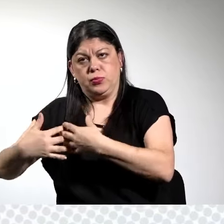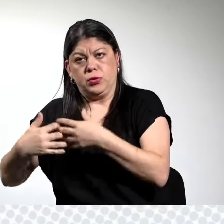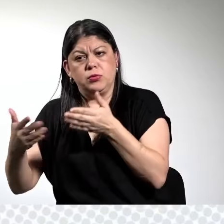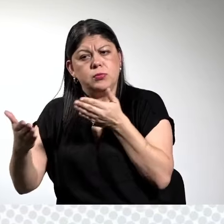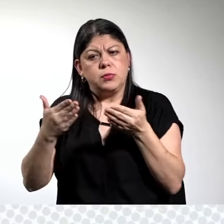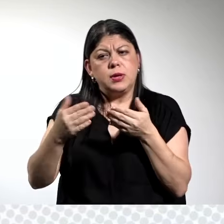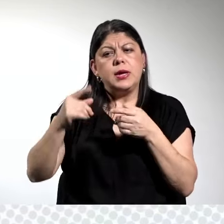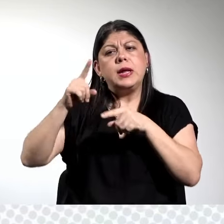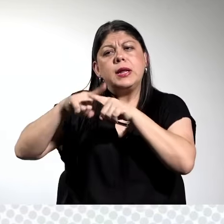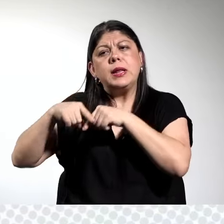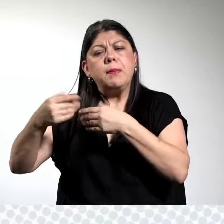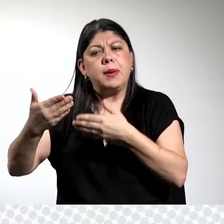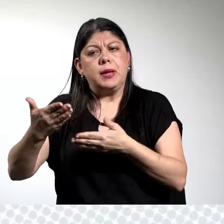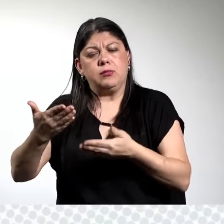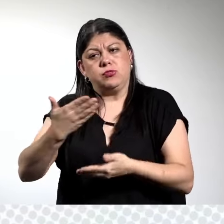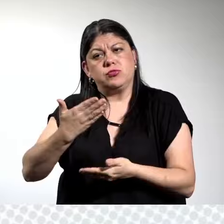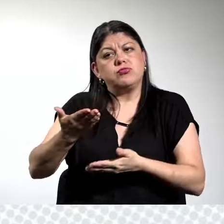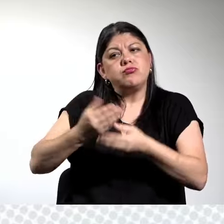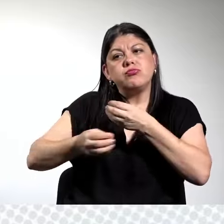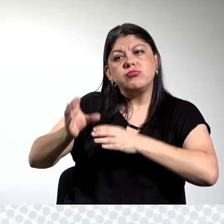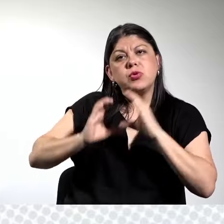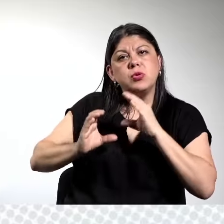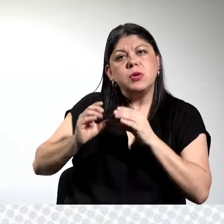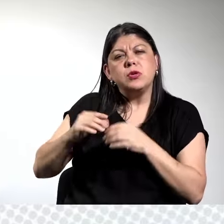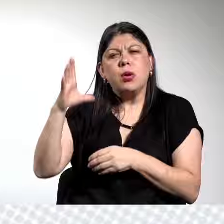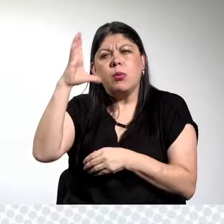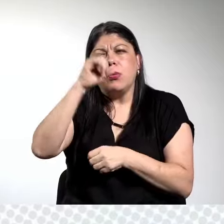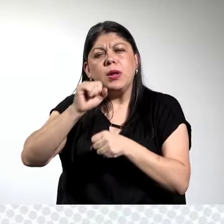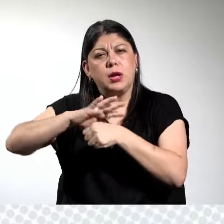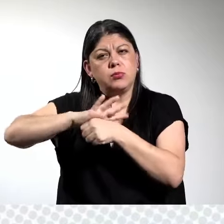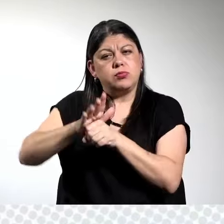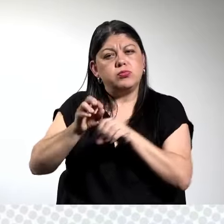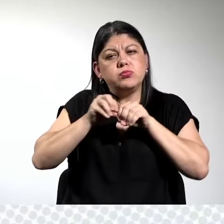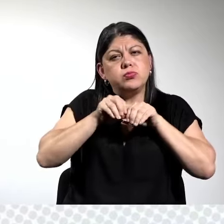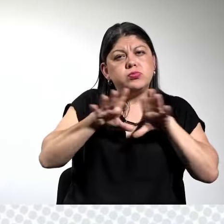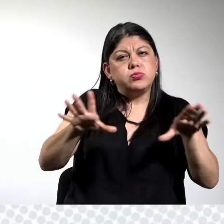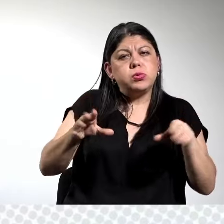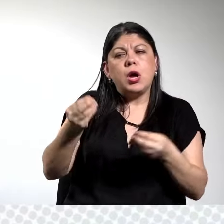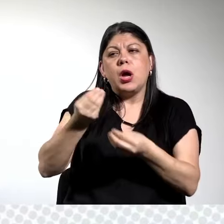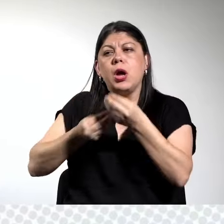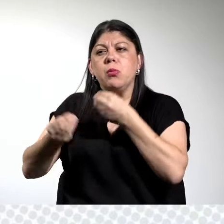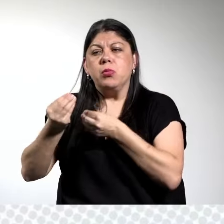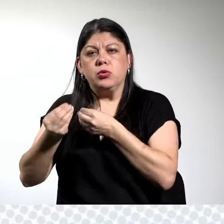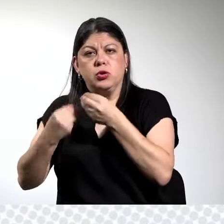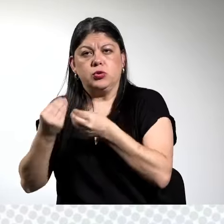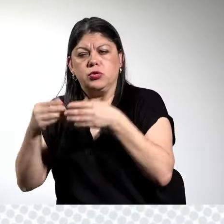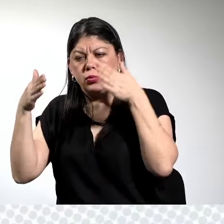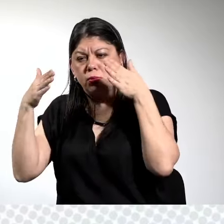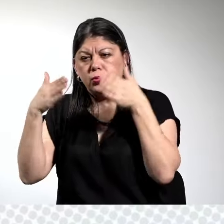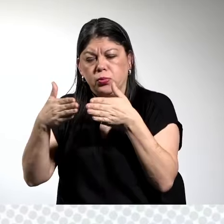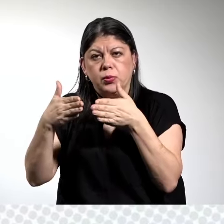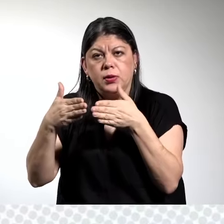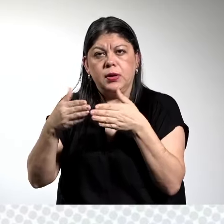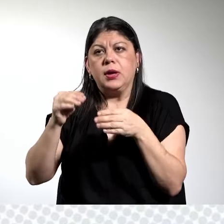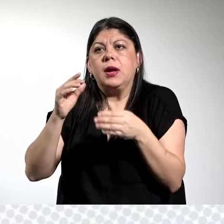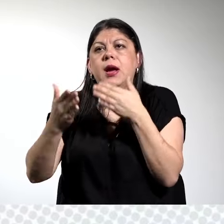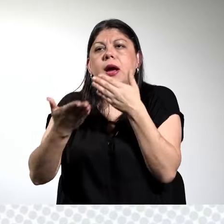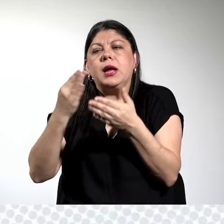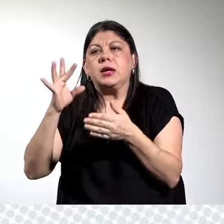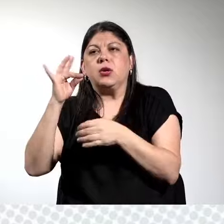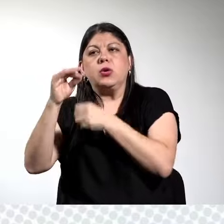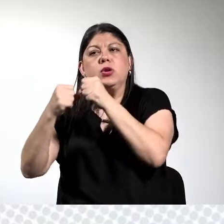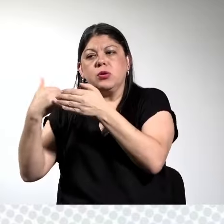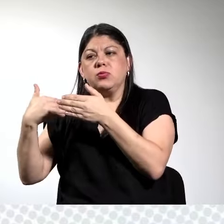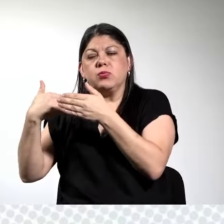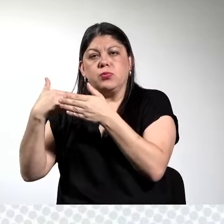de los vaivenes del mercado y lo vivimos con la pandemia, ¿verdad? Cuando productos como en los que nos hemos centrado desde los CATs, ¿verdad? A finales de los 80s, que